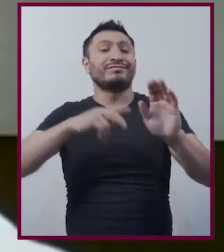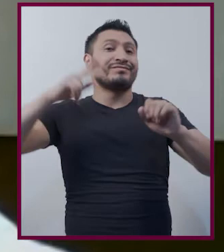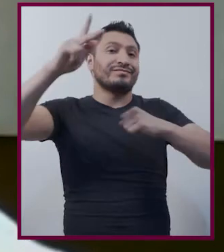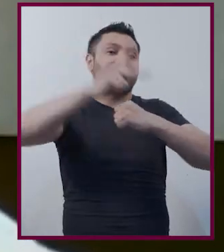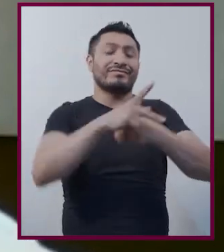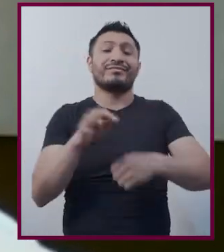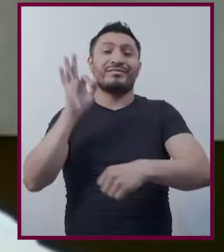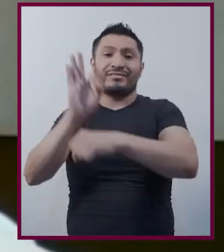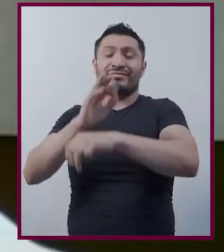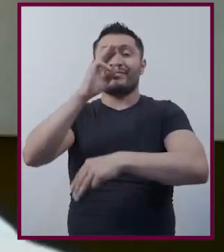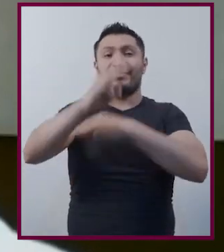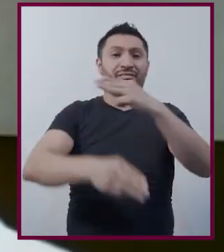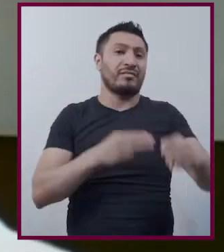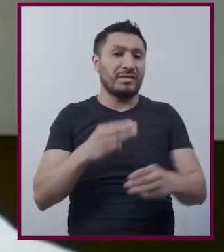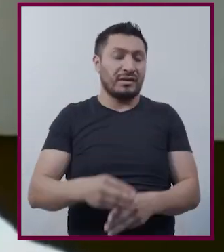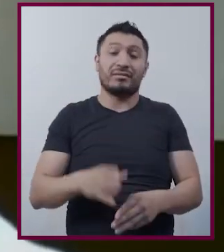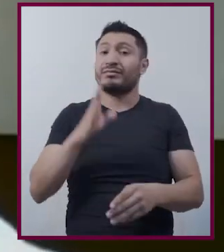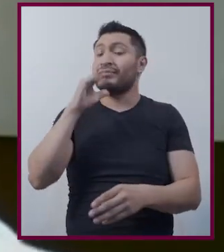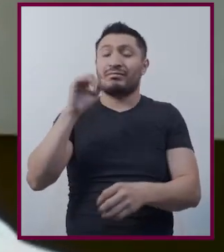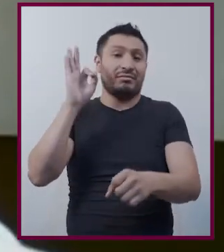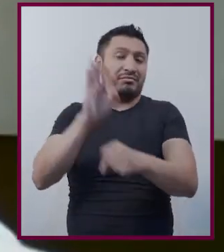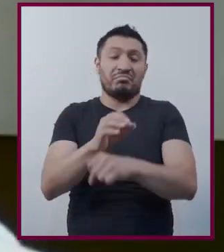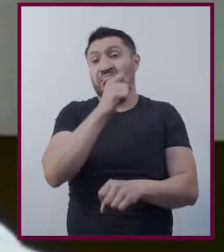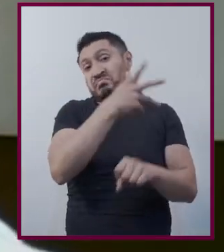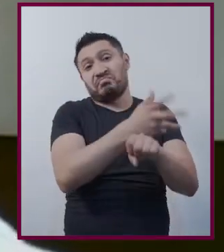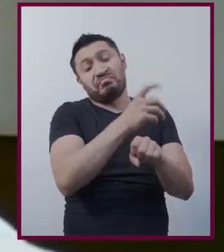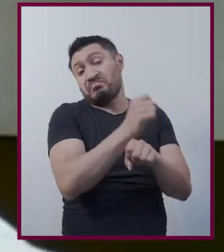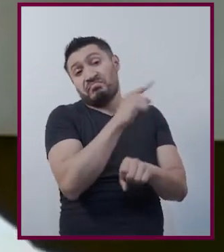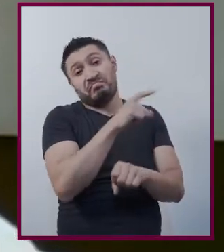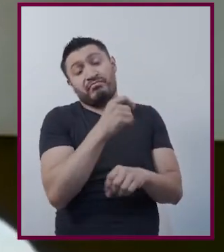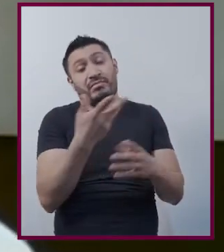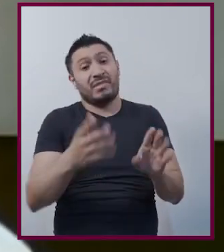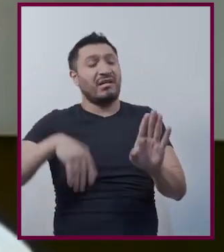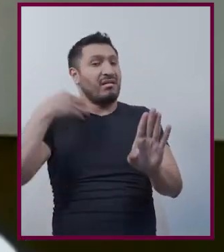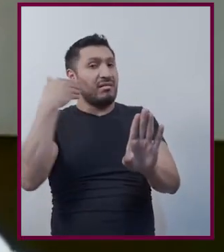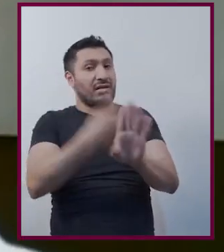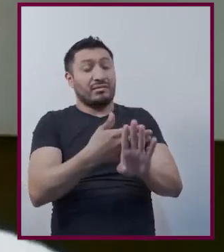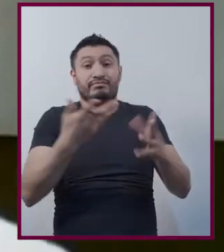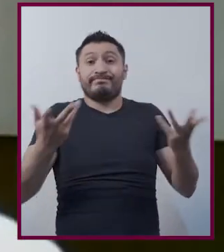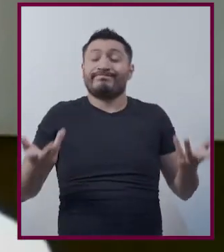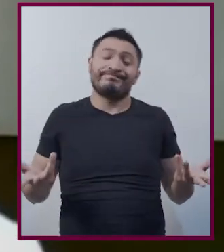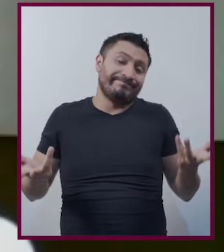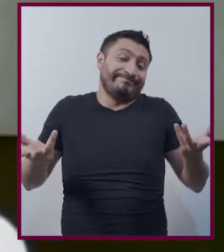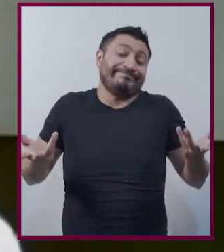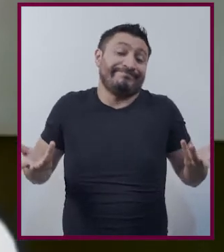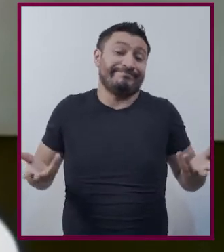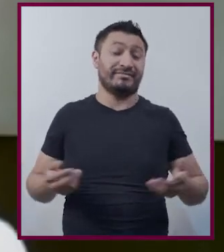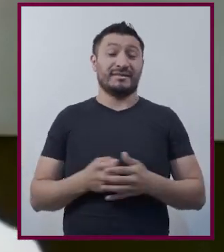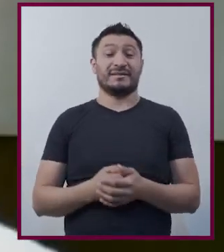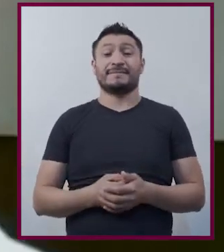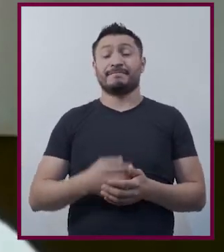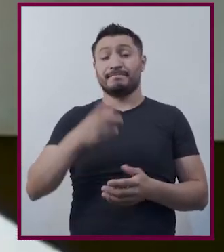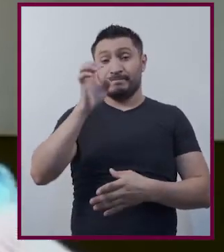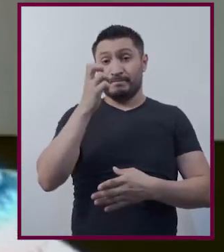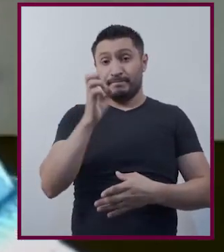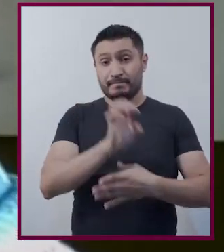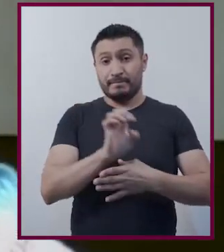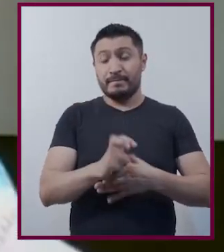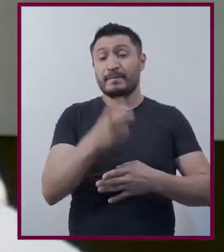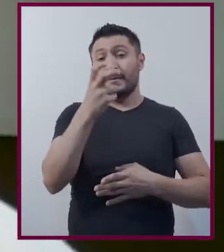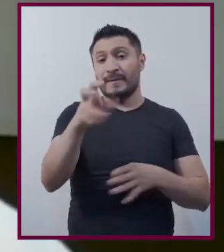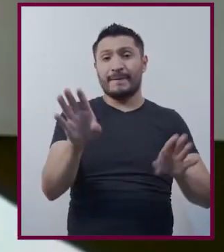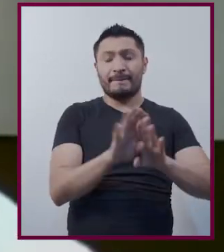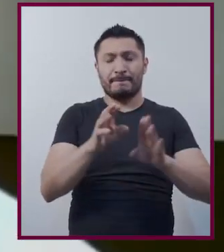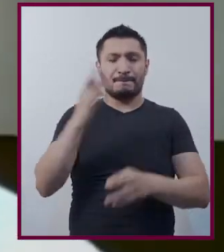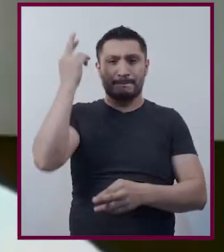velar por la seguridad del mundo ni siquiera se podía cuidar a sí mismo. Fue atacado y diezmado. Entonces, esto ha llevado a